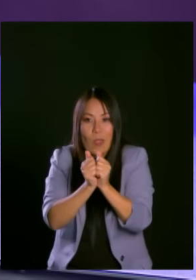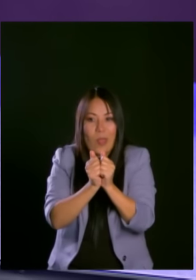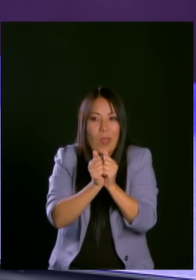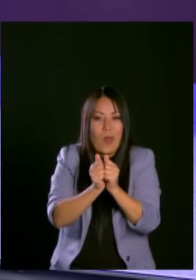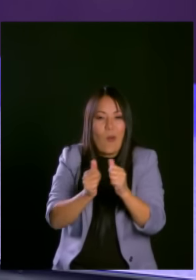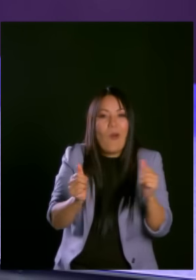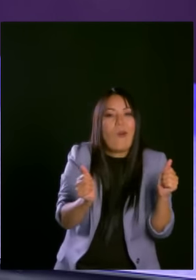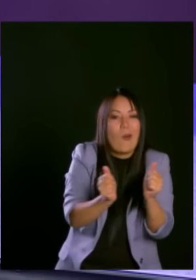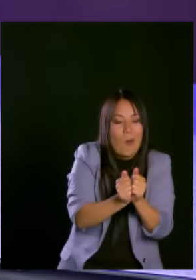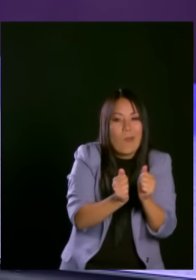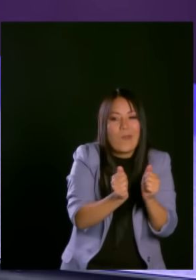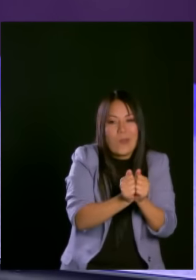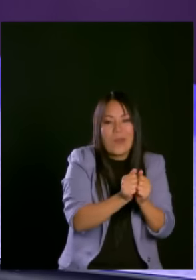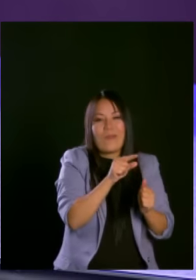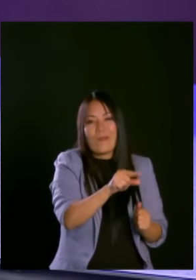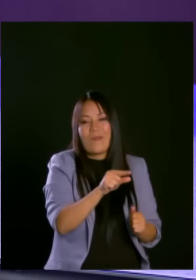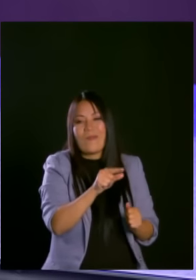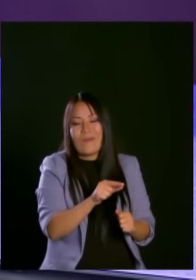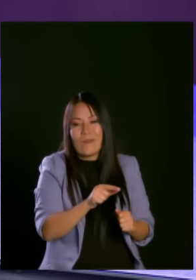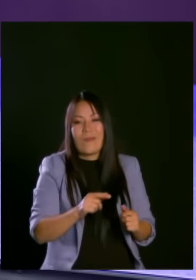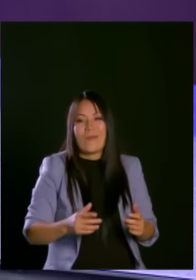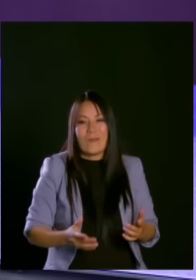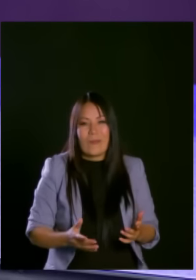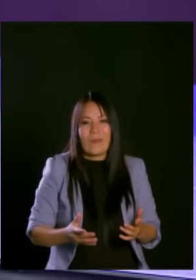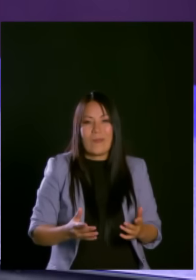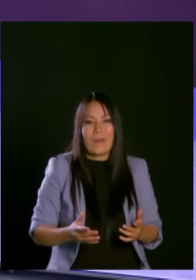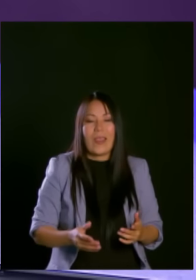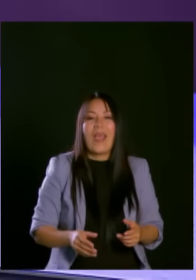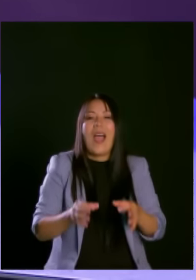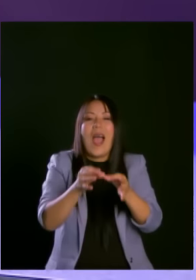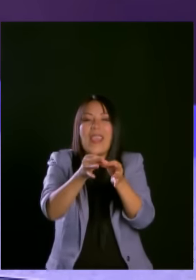estaré contigo. Pero quiero irlo así por pedazos, como